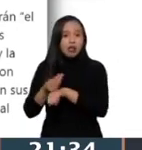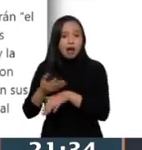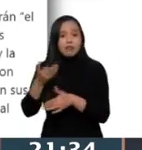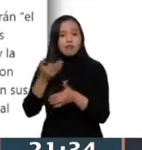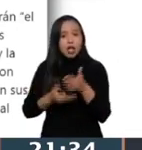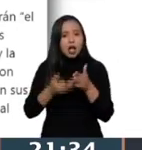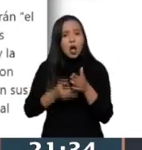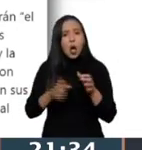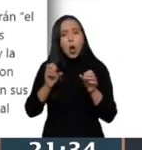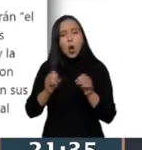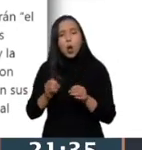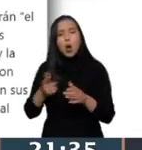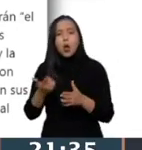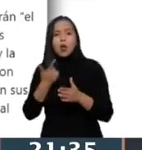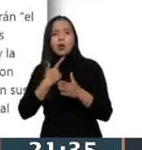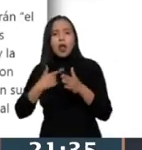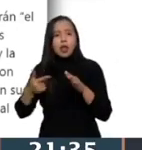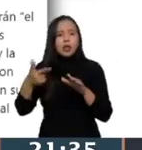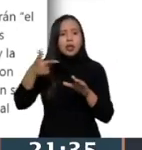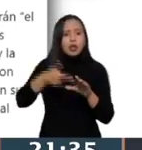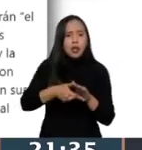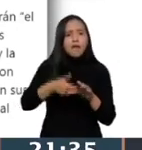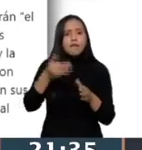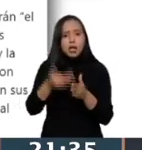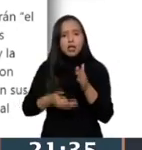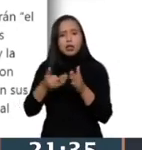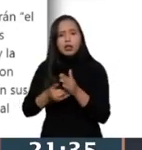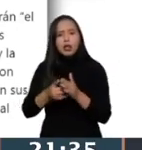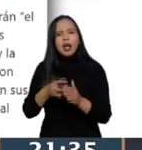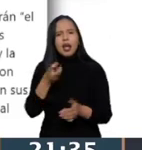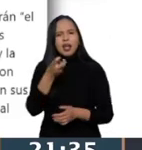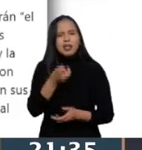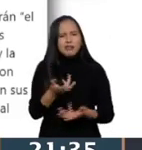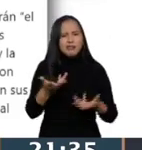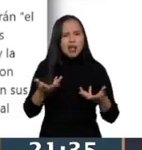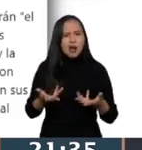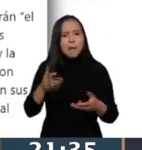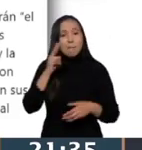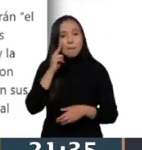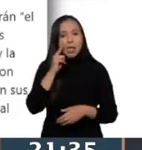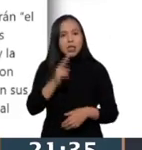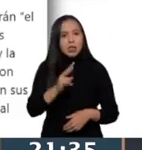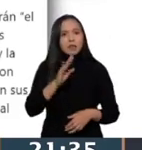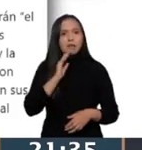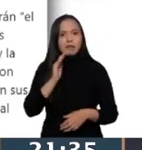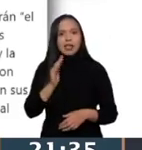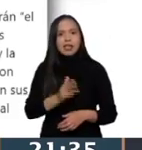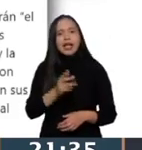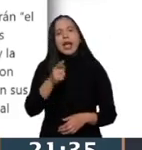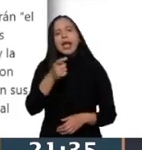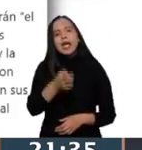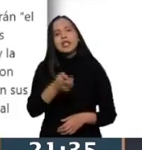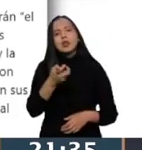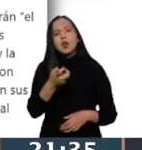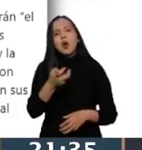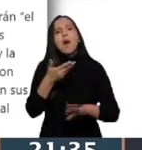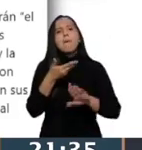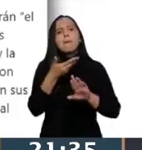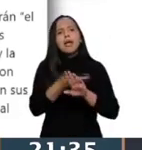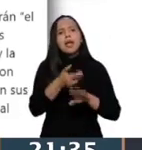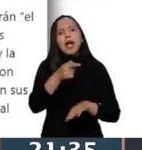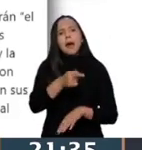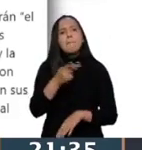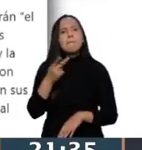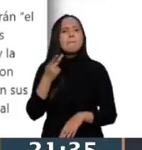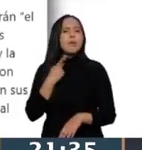suficiente de combustible, lanza una pregunta. La austeridad republicana resultó criminal, le echa la culpa a la política de